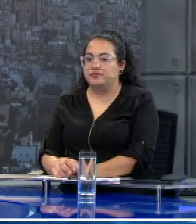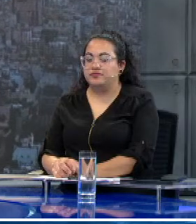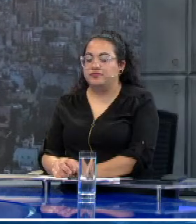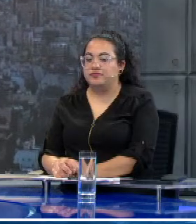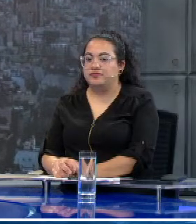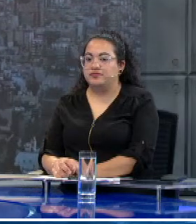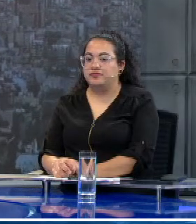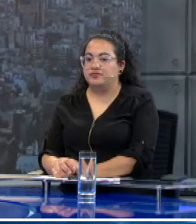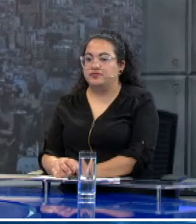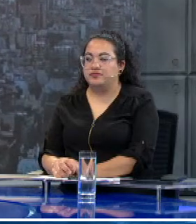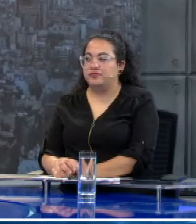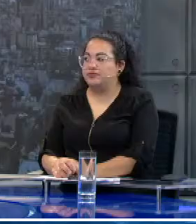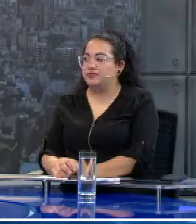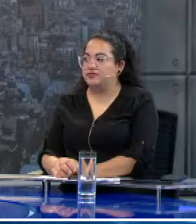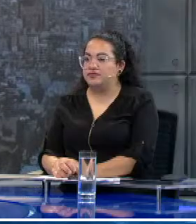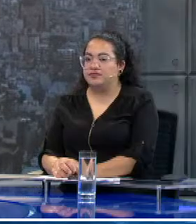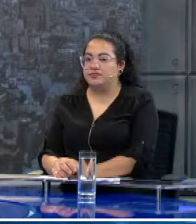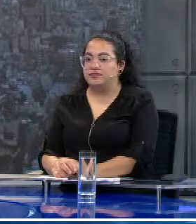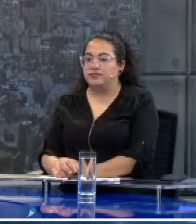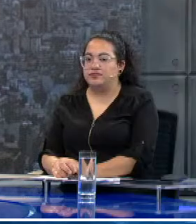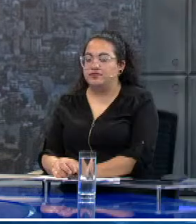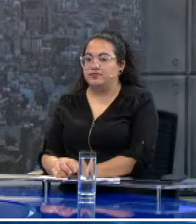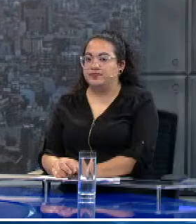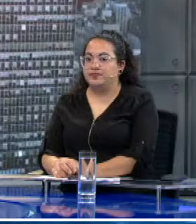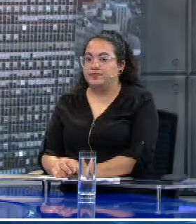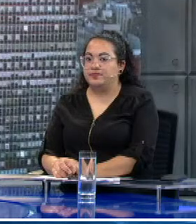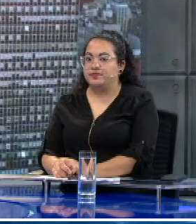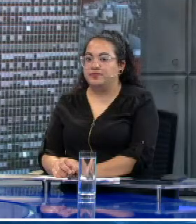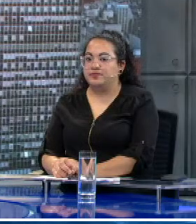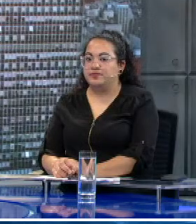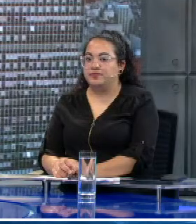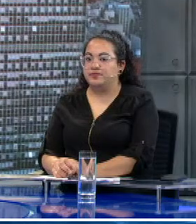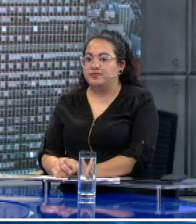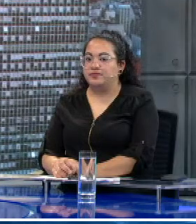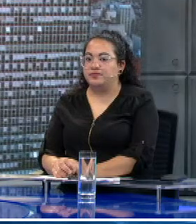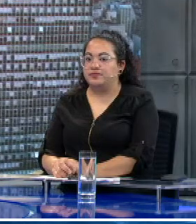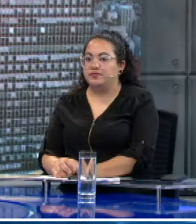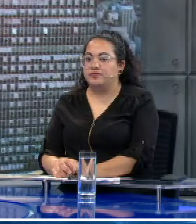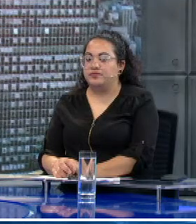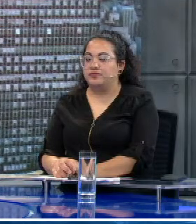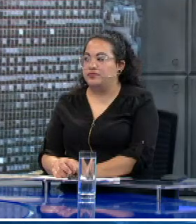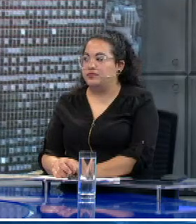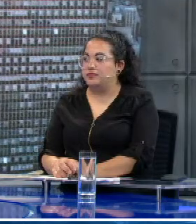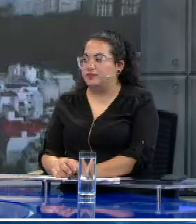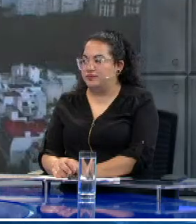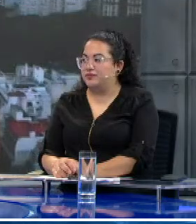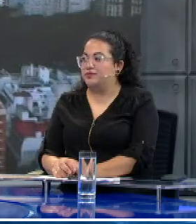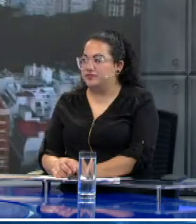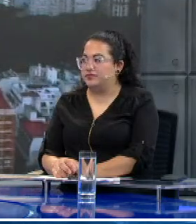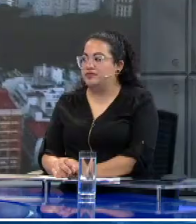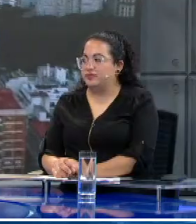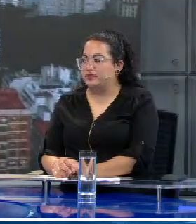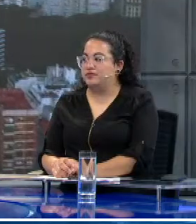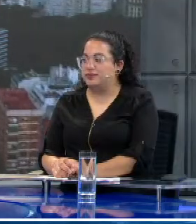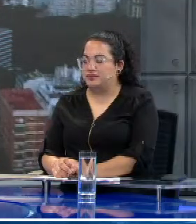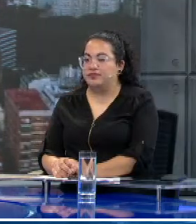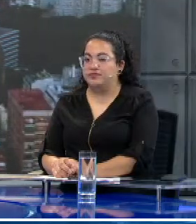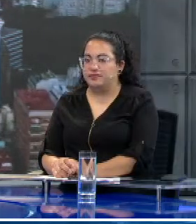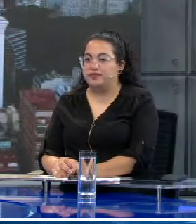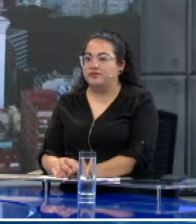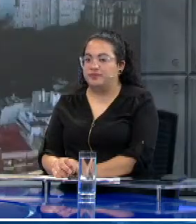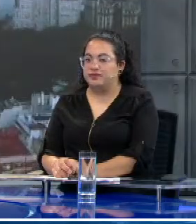elegido. Siempre se supo que Bergoglio iba a ser un papa que no iba a tener décadas y décadas, porque bueno, por la edad